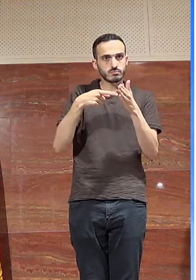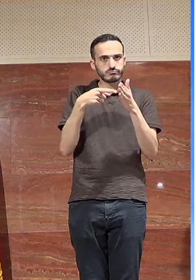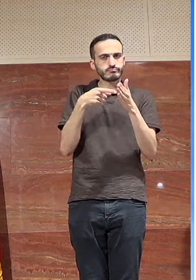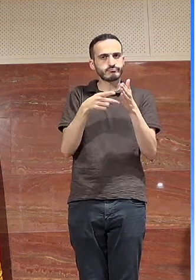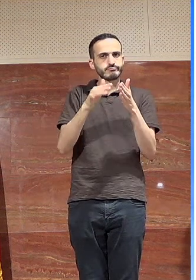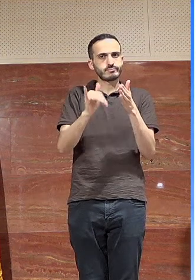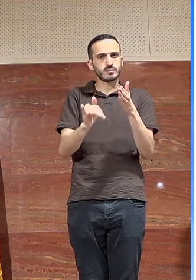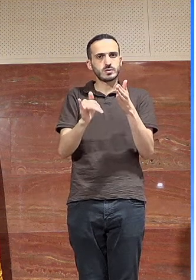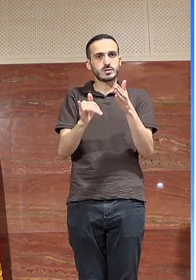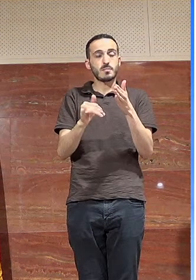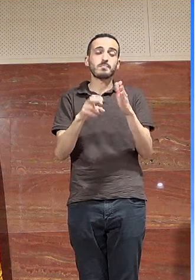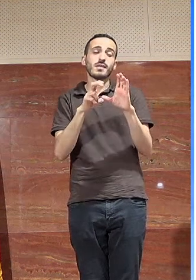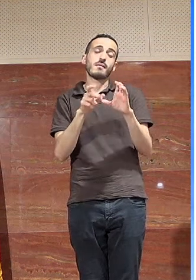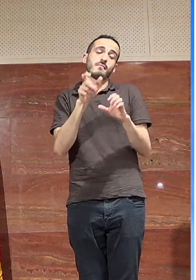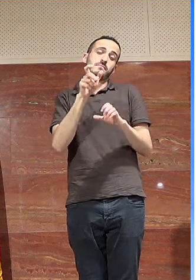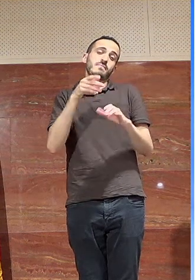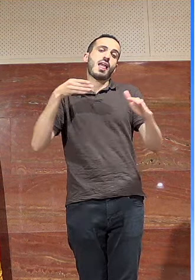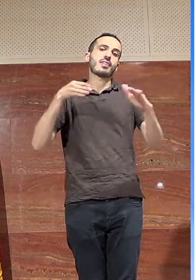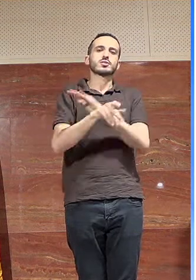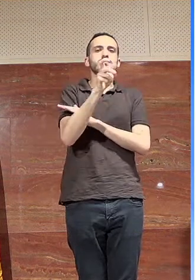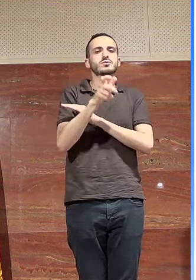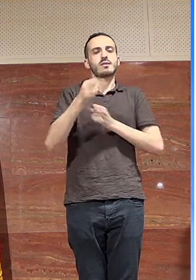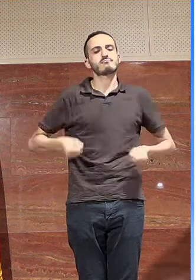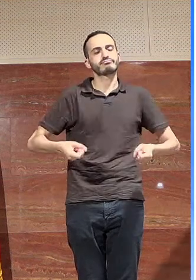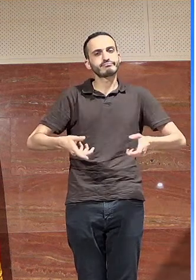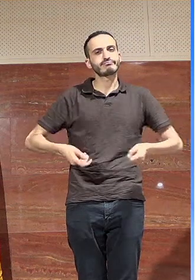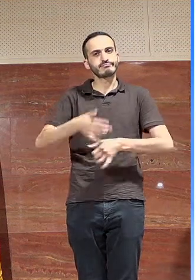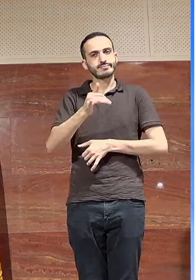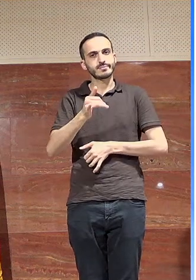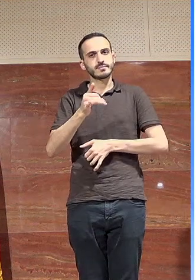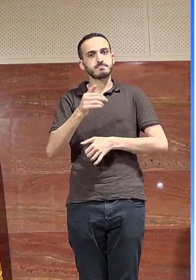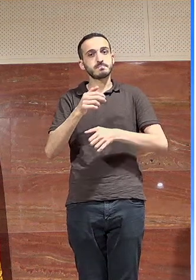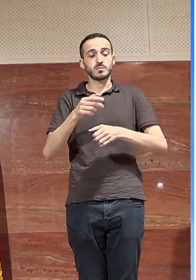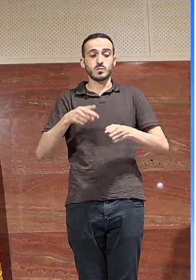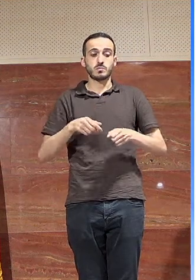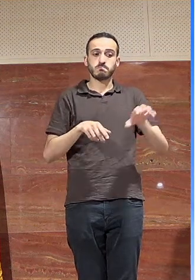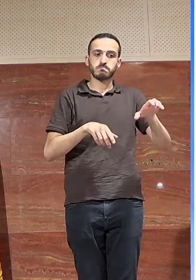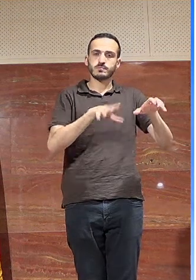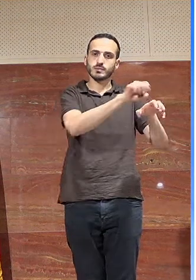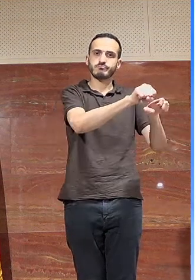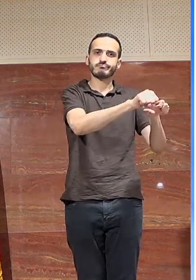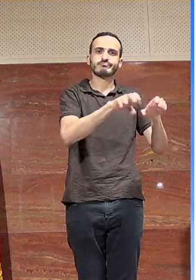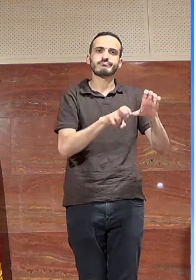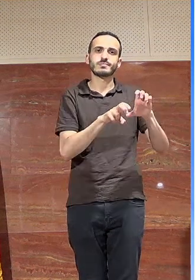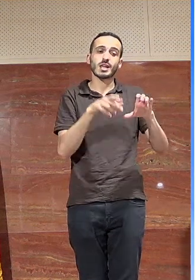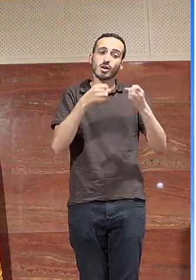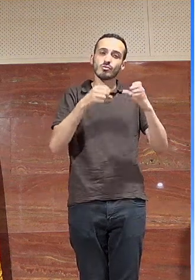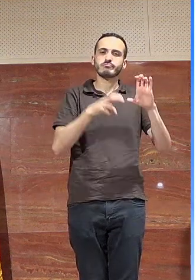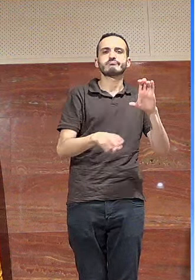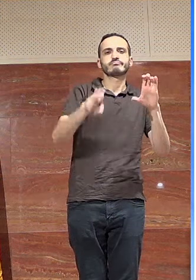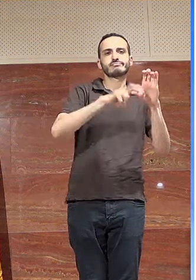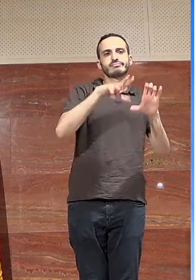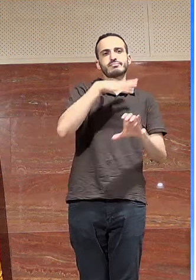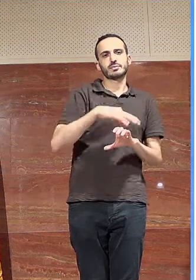que facilita el acceso para personas que se mueven en silla de ruedas, hacen el acceso a la superficie y a continuación al asiento.